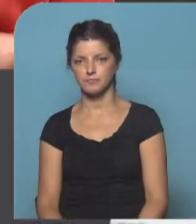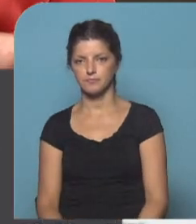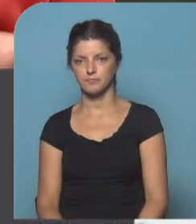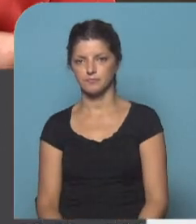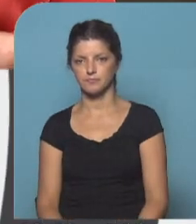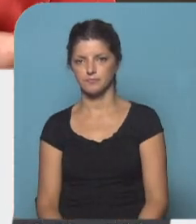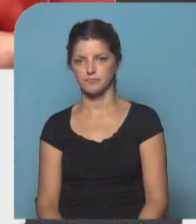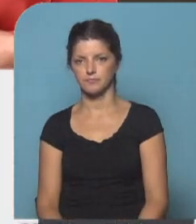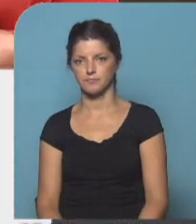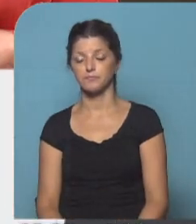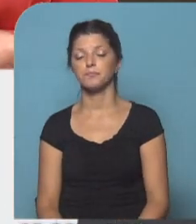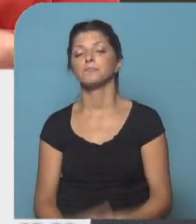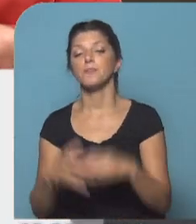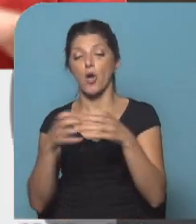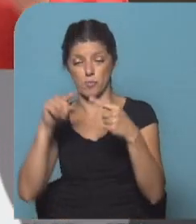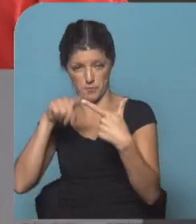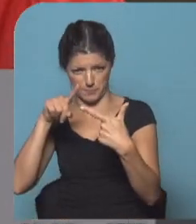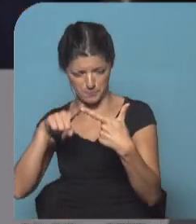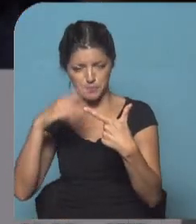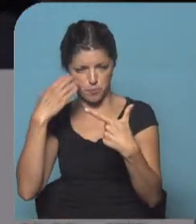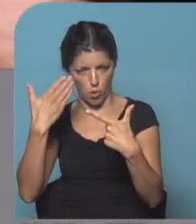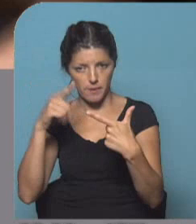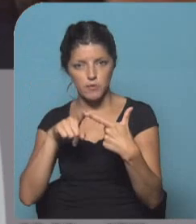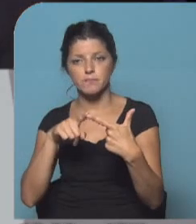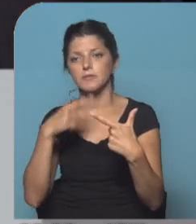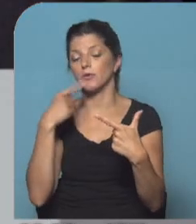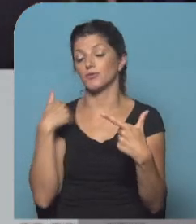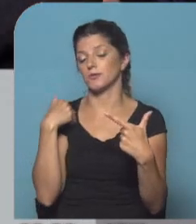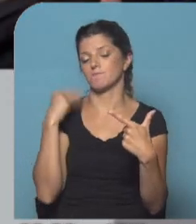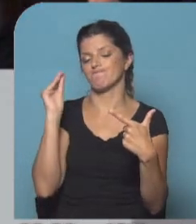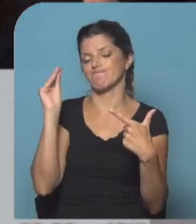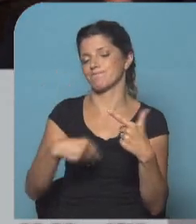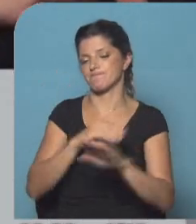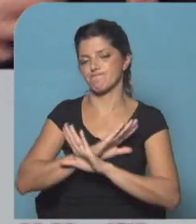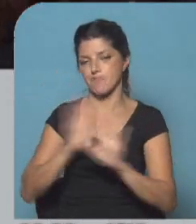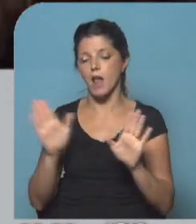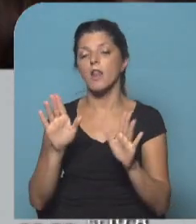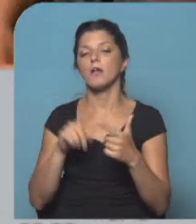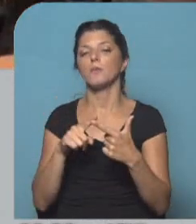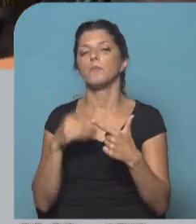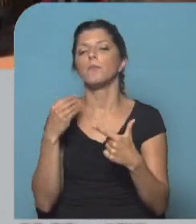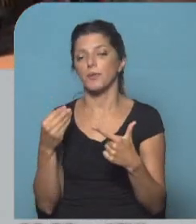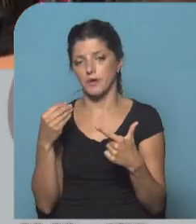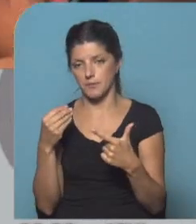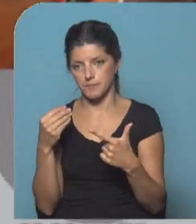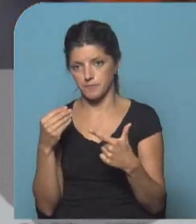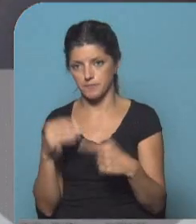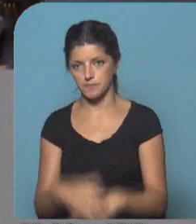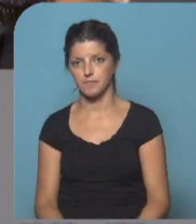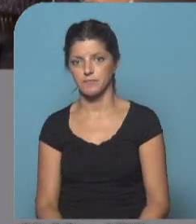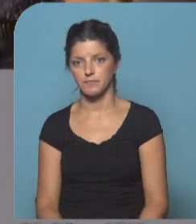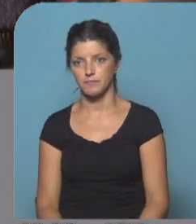hacían la gente de Podemos esta semana es: quedamos fuera de juego. Claro. Es decir, la definición es esa, porque hacen una muy